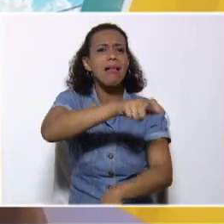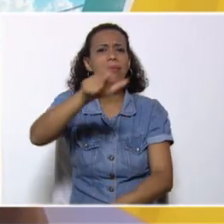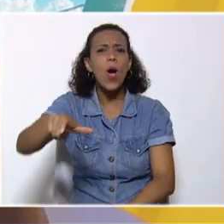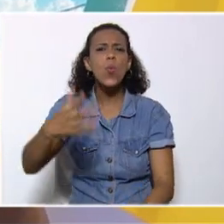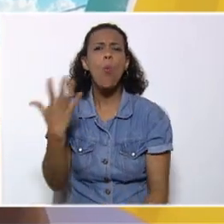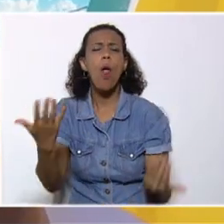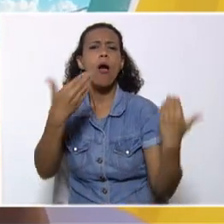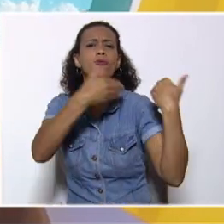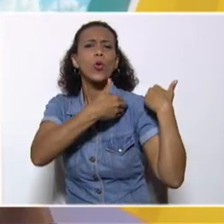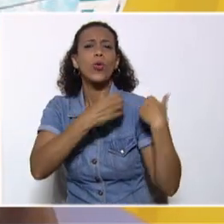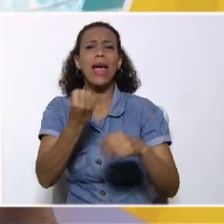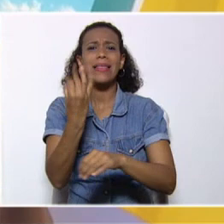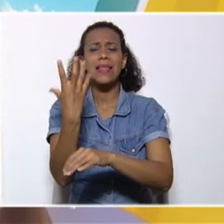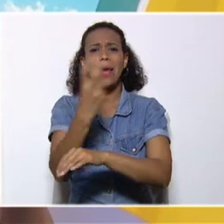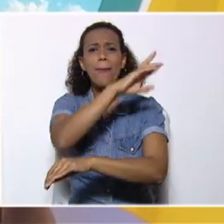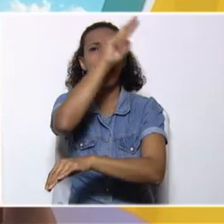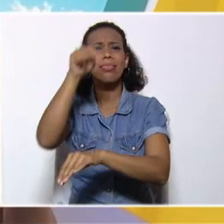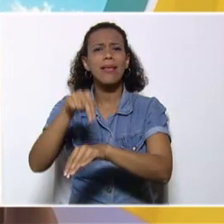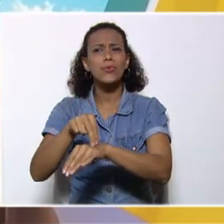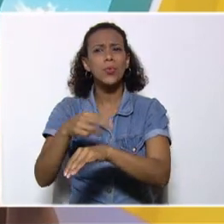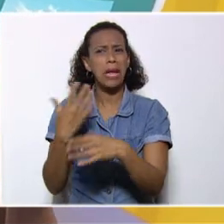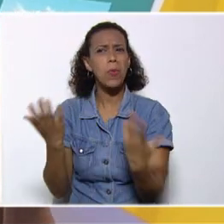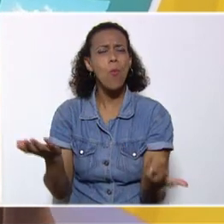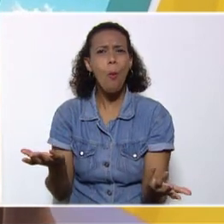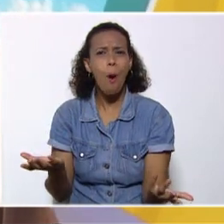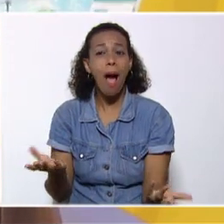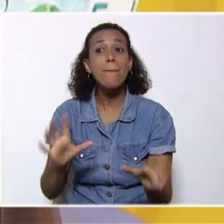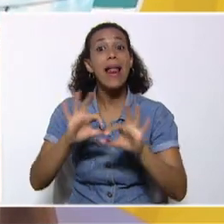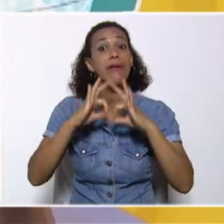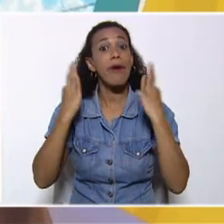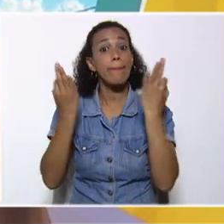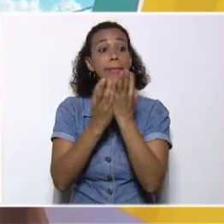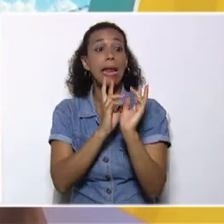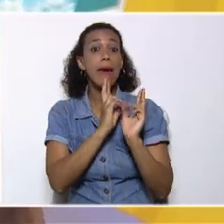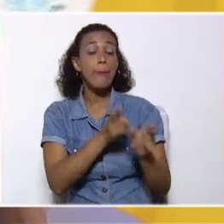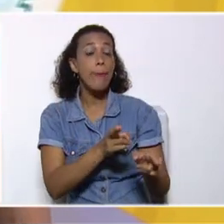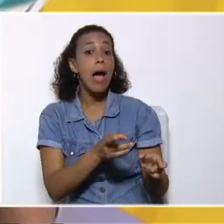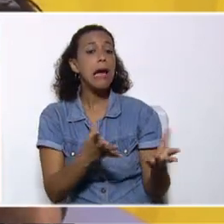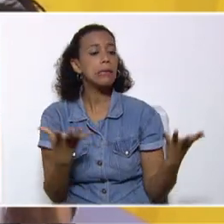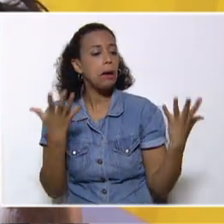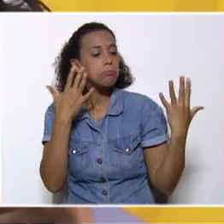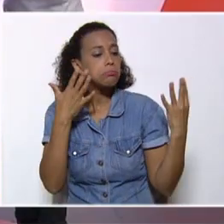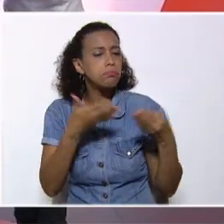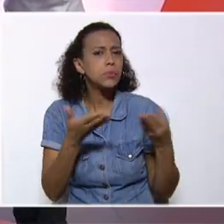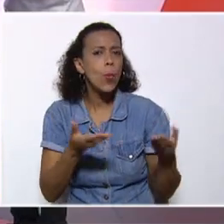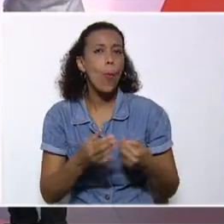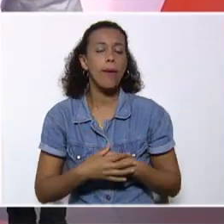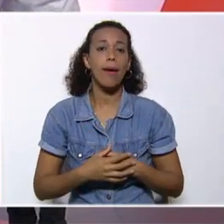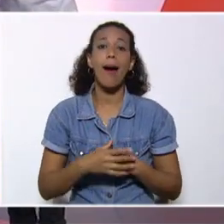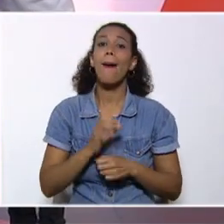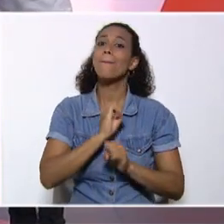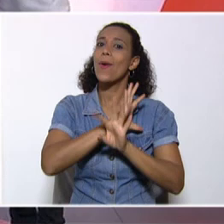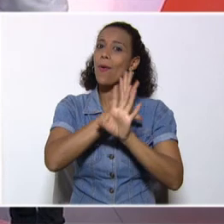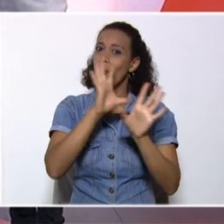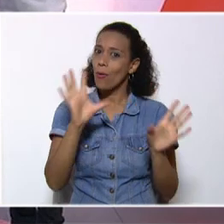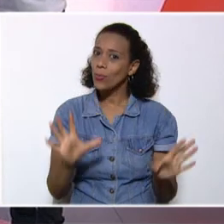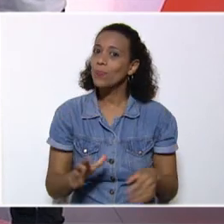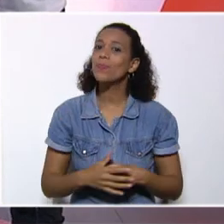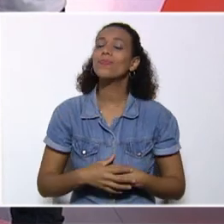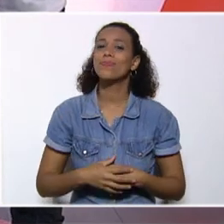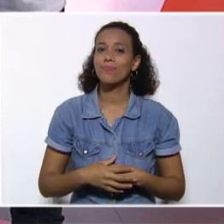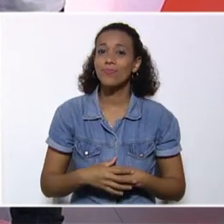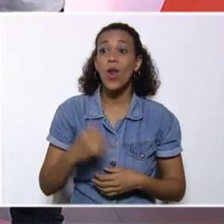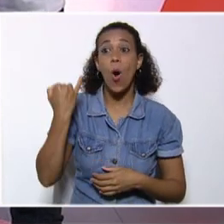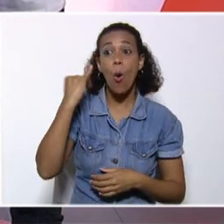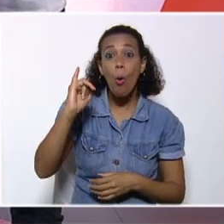sus funciones. Interesantes preguntas para que en familia puedan abordarla. Por supuesto que sí. Fíjate que también